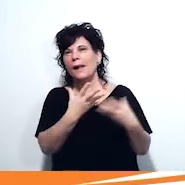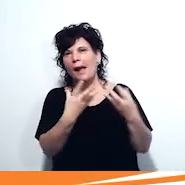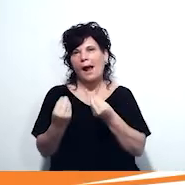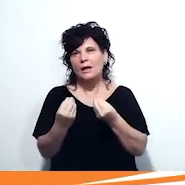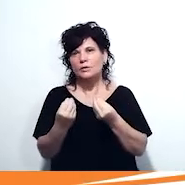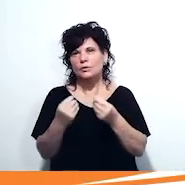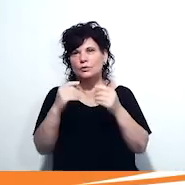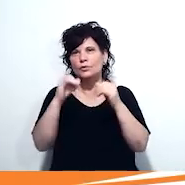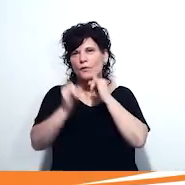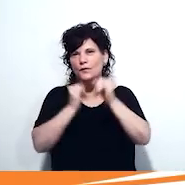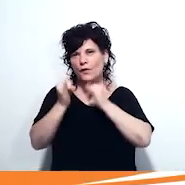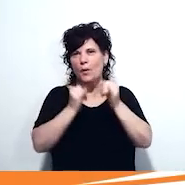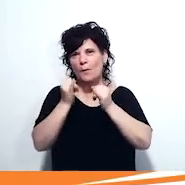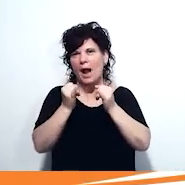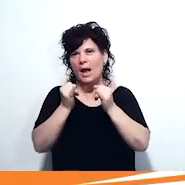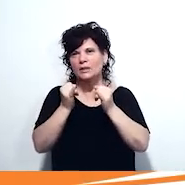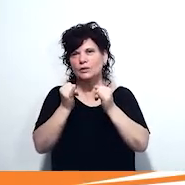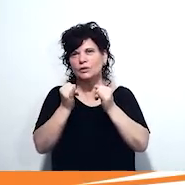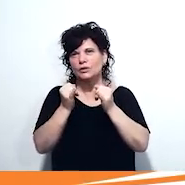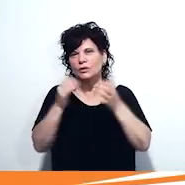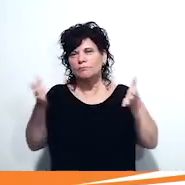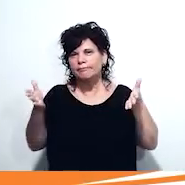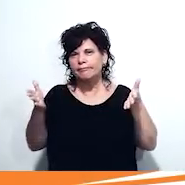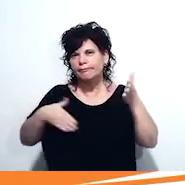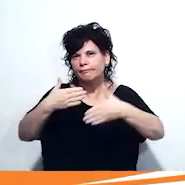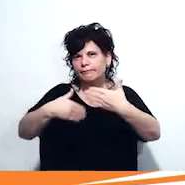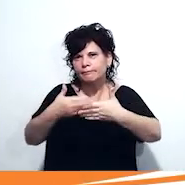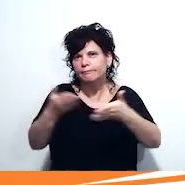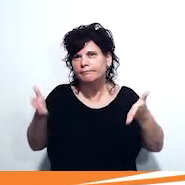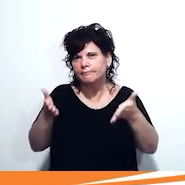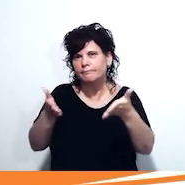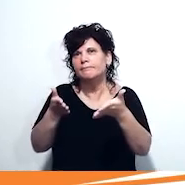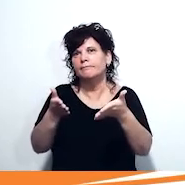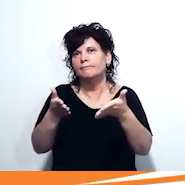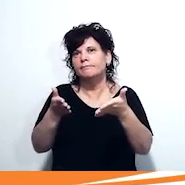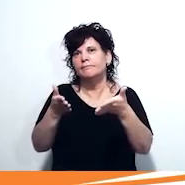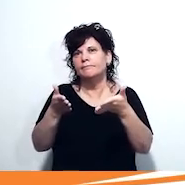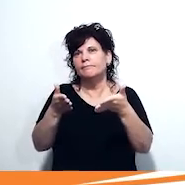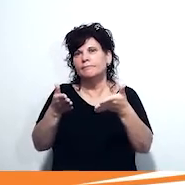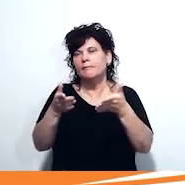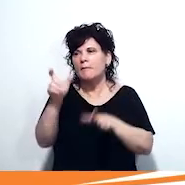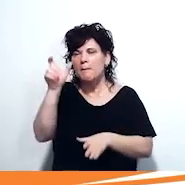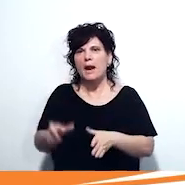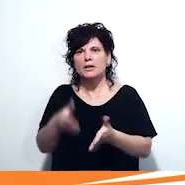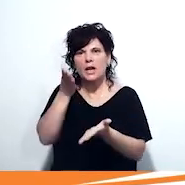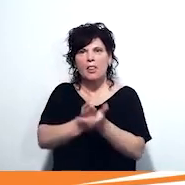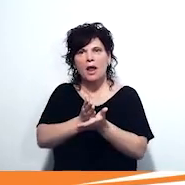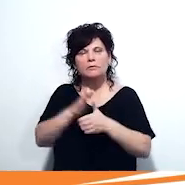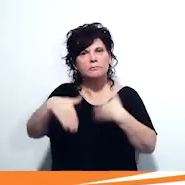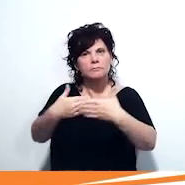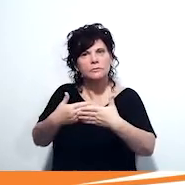el uso de la información en pos del desarrollo. Proporcionar medios para que los usuarios ejerzan sus derechos y